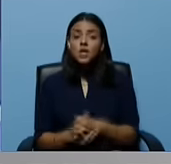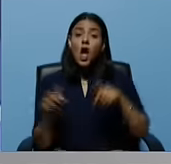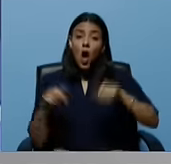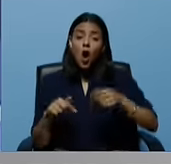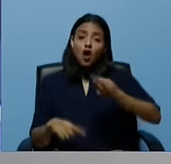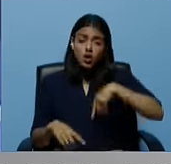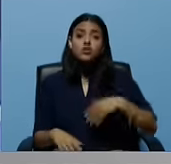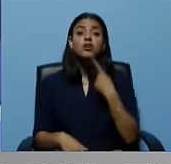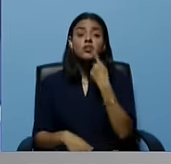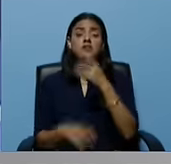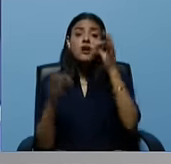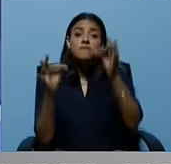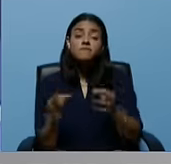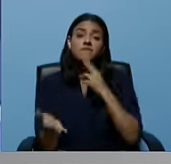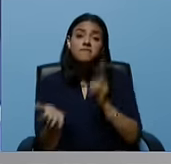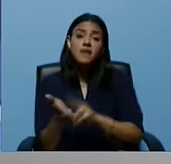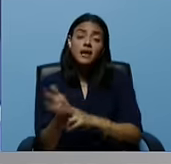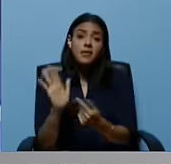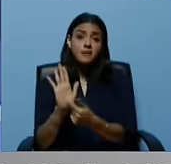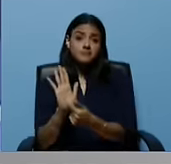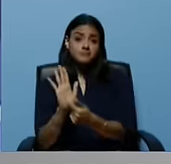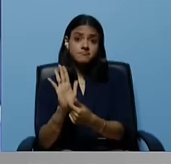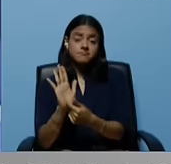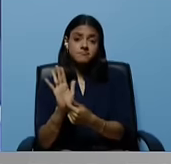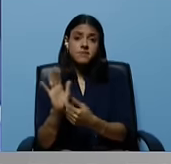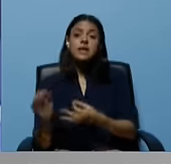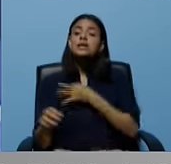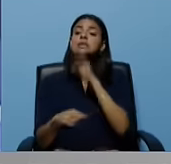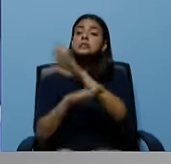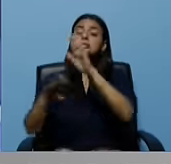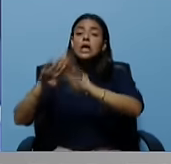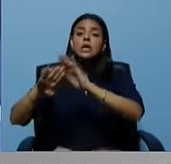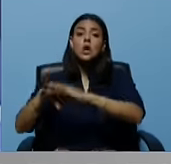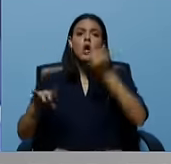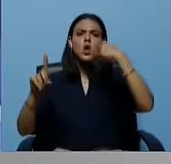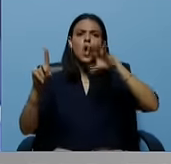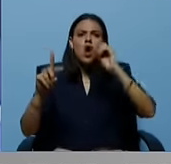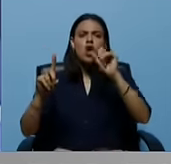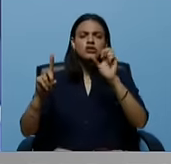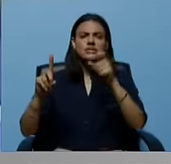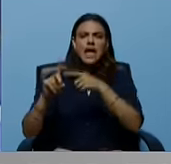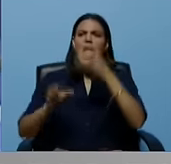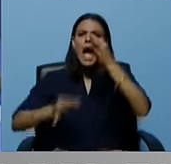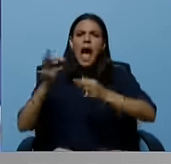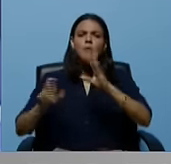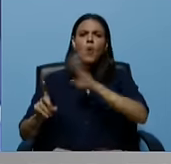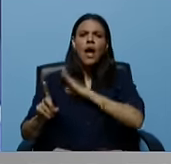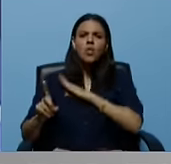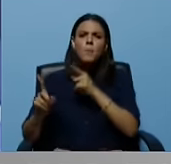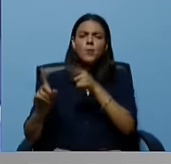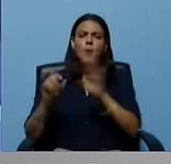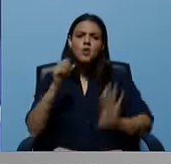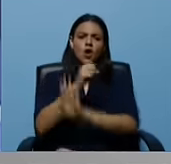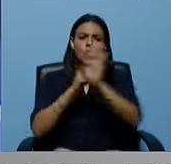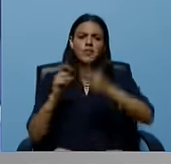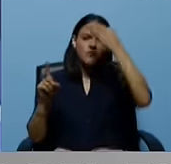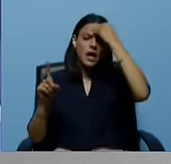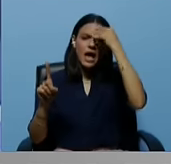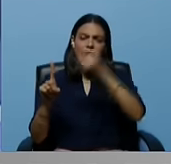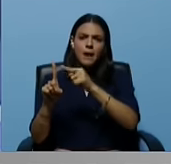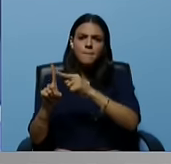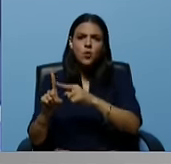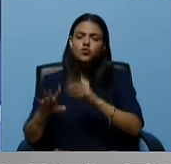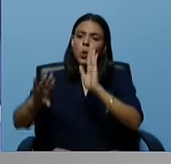decir la verdad es la verdad. Señor José Vicente Haro, abogado defensor del señor González